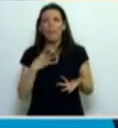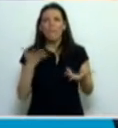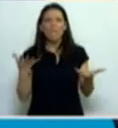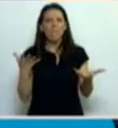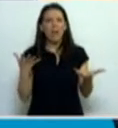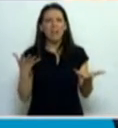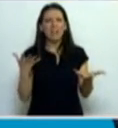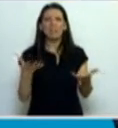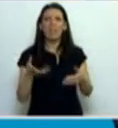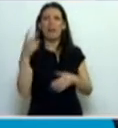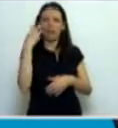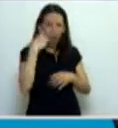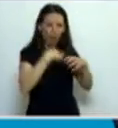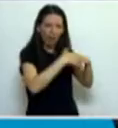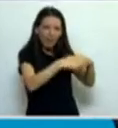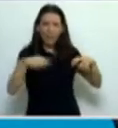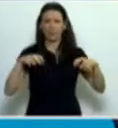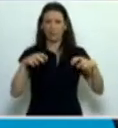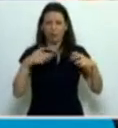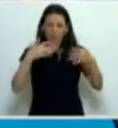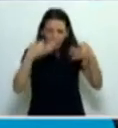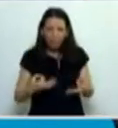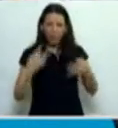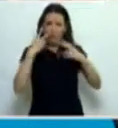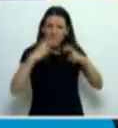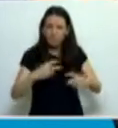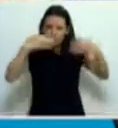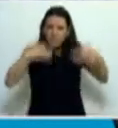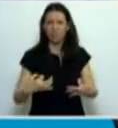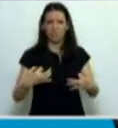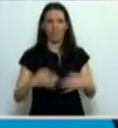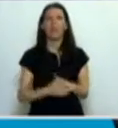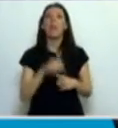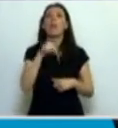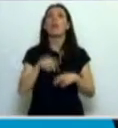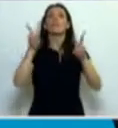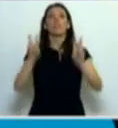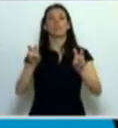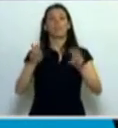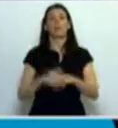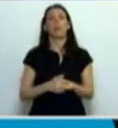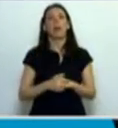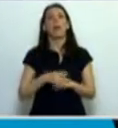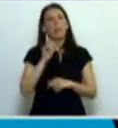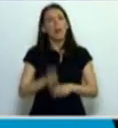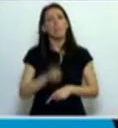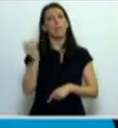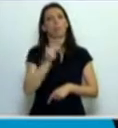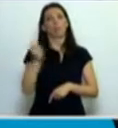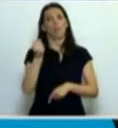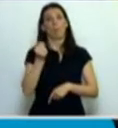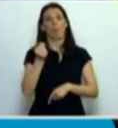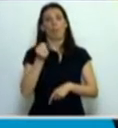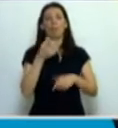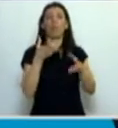sin que este Congreso pueda estudiarla debidamente. Quiero marcar este tema como un tema también importante.